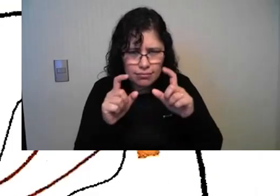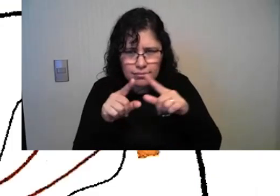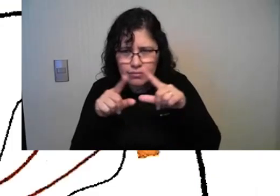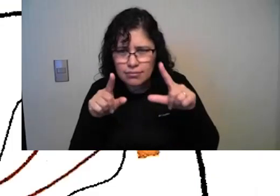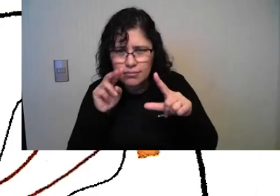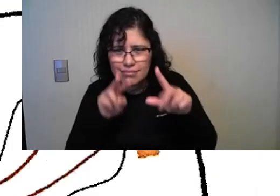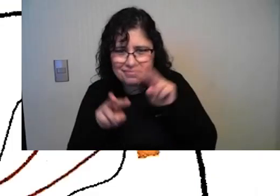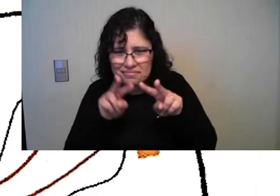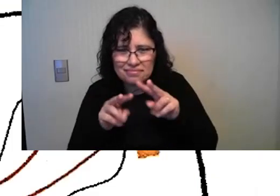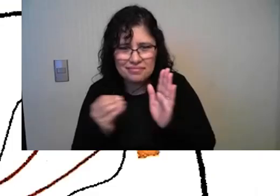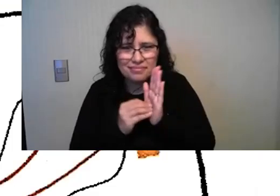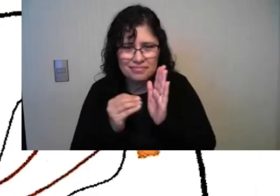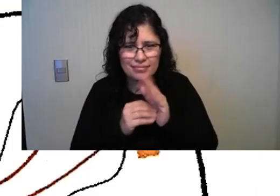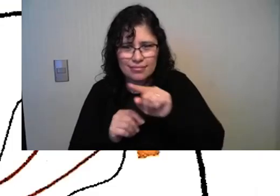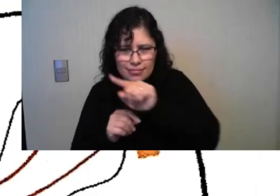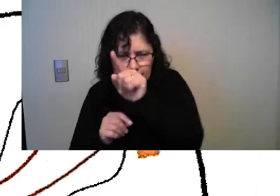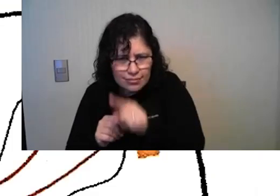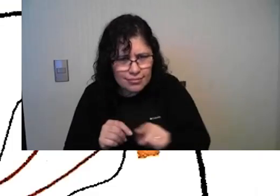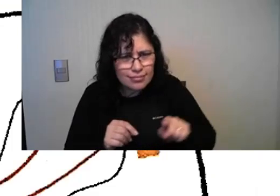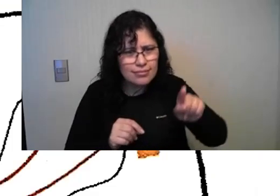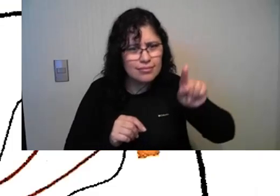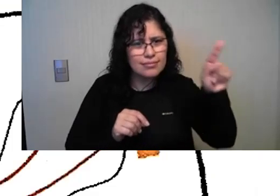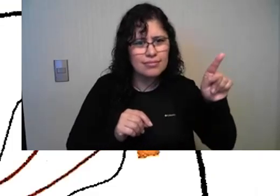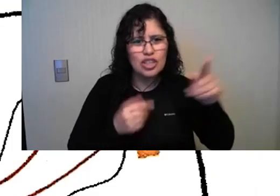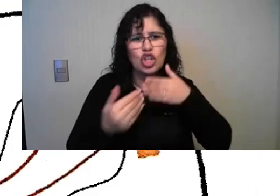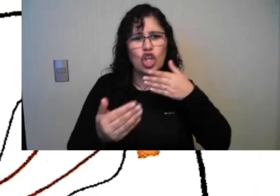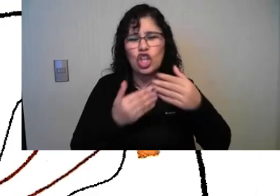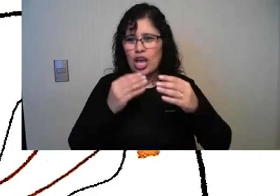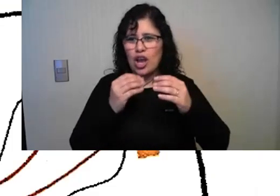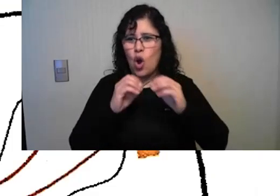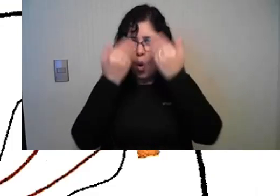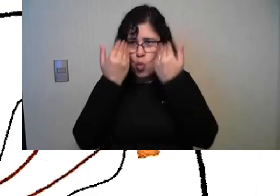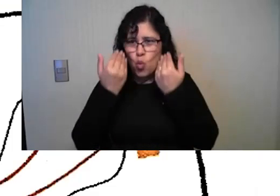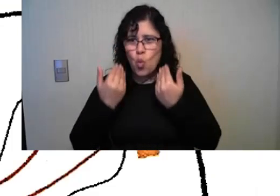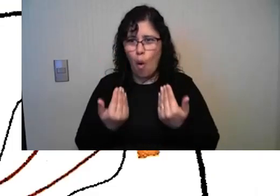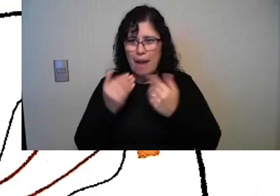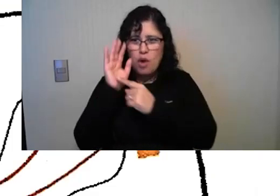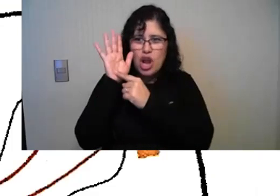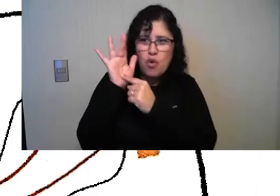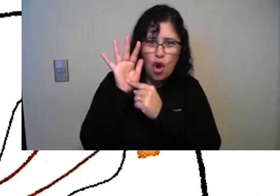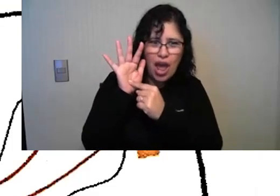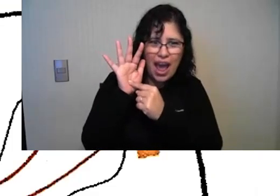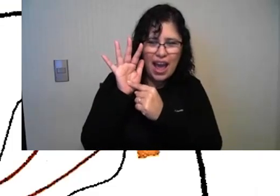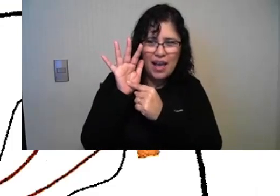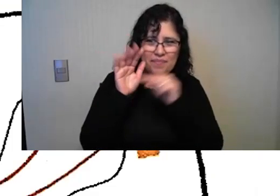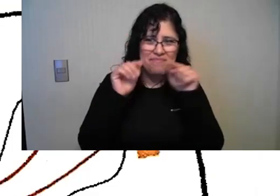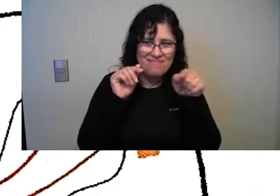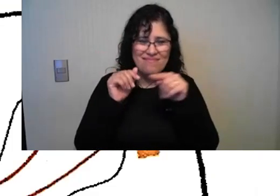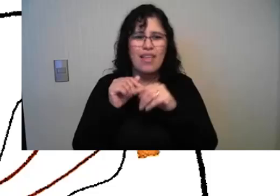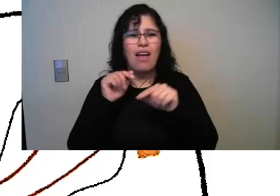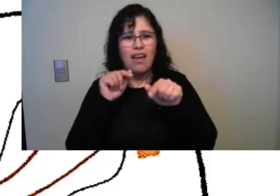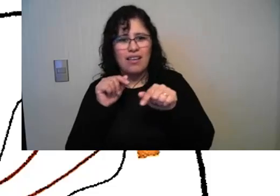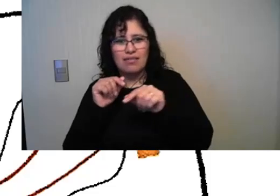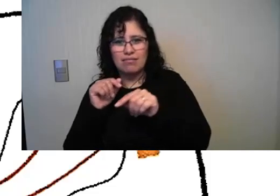Si seguimos la figura, nos vamos a encontrar con el cuerpo de la neurona. El cuerpo de la neurona, de esta vía